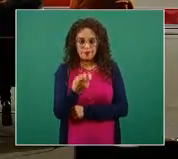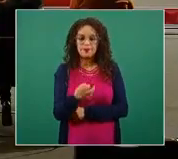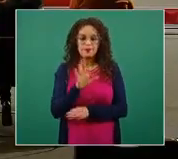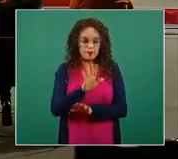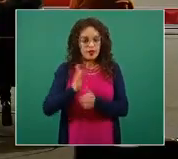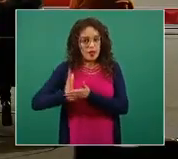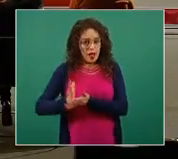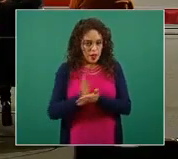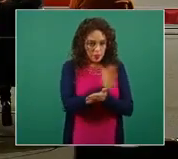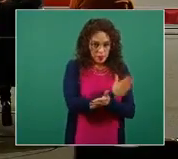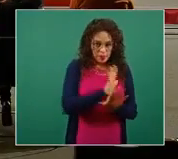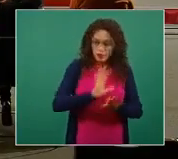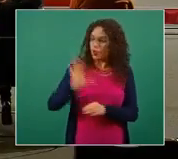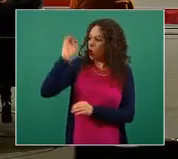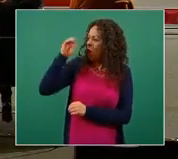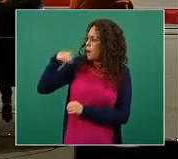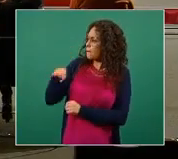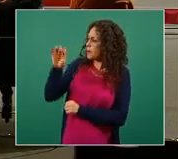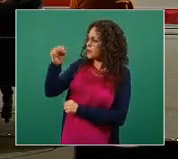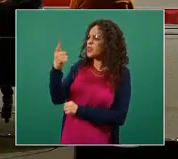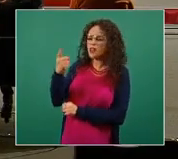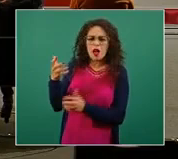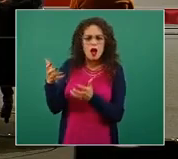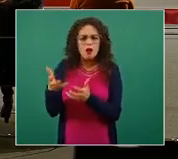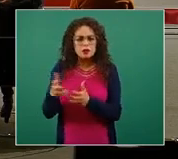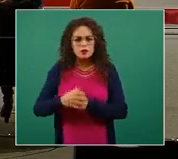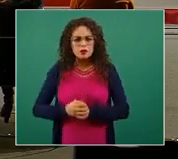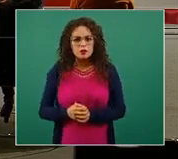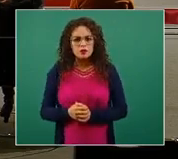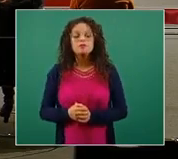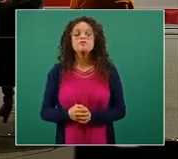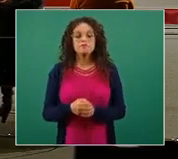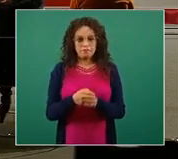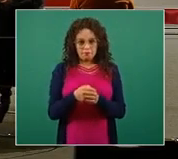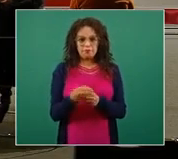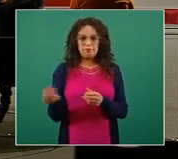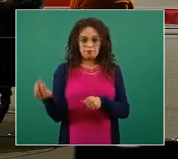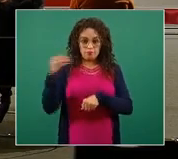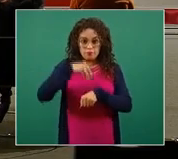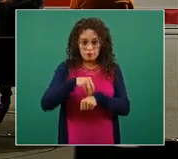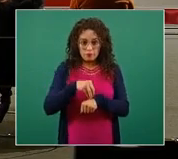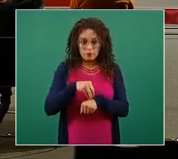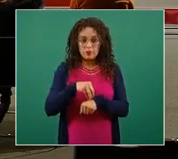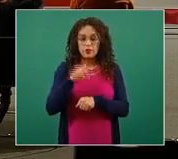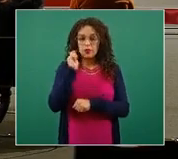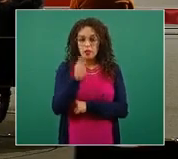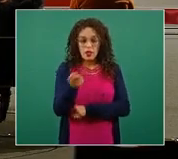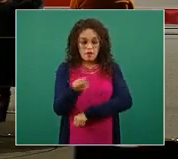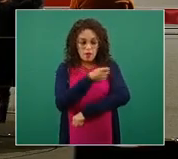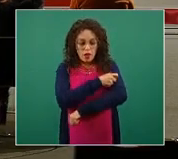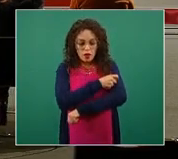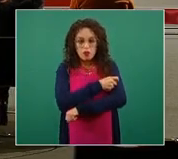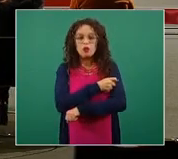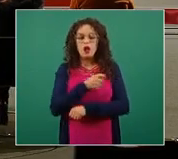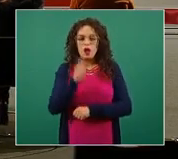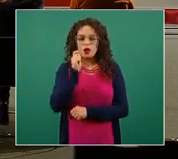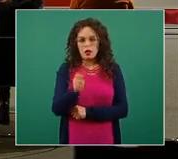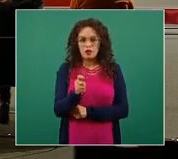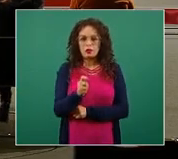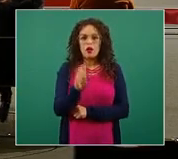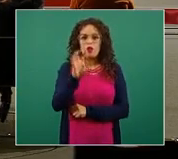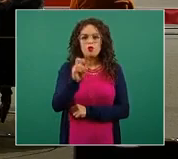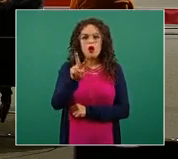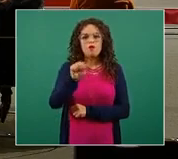Organización Mundial de la Salud para incorporar vacunas al esquema de COVAX. Son dos cosas